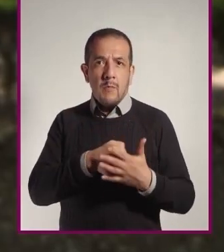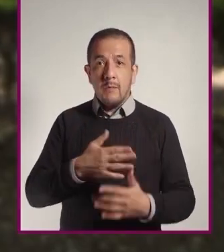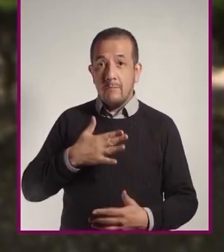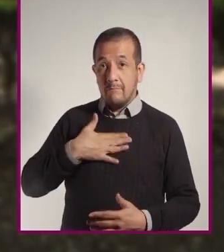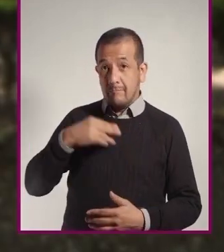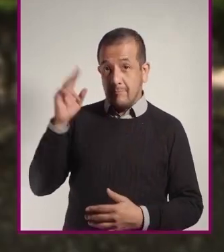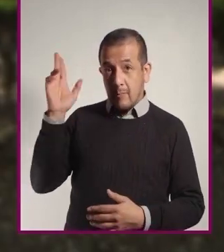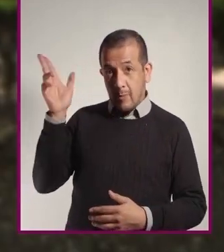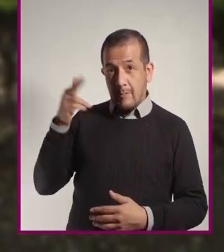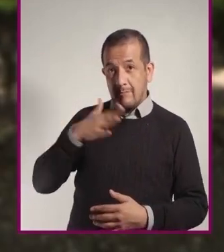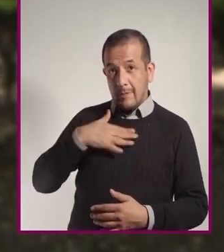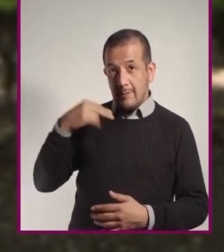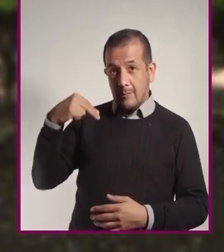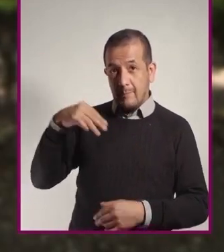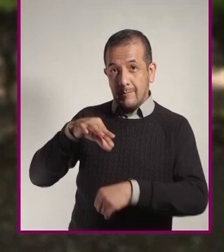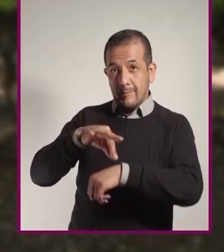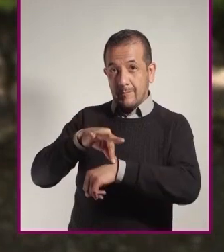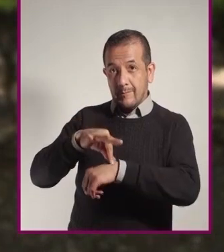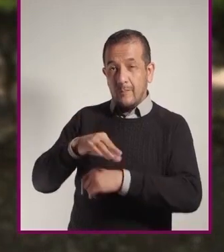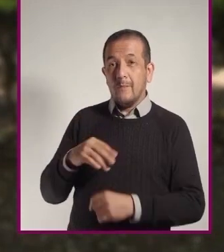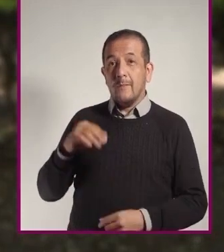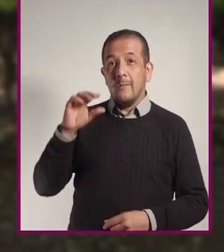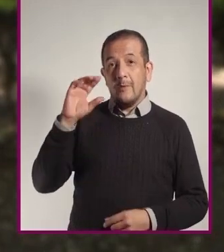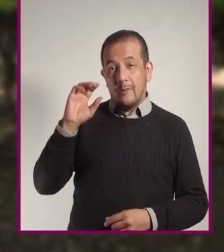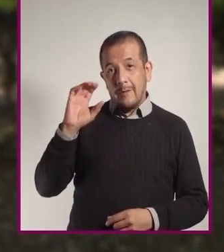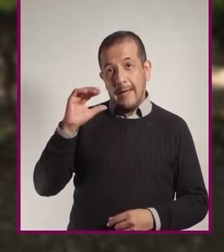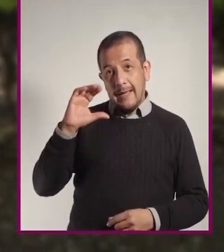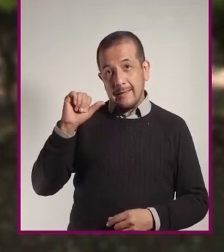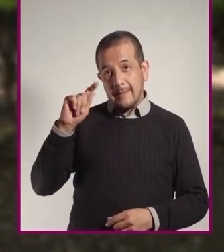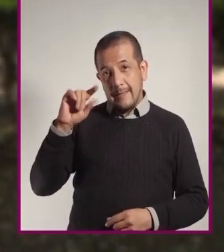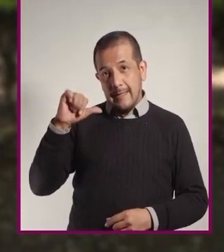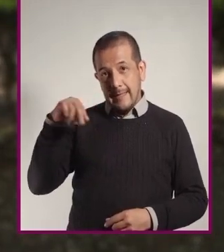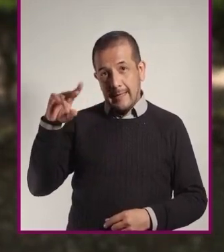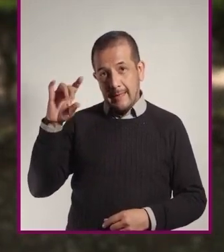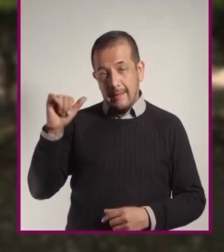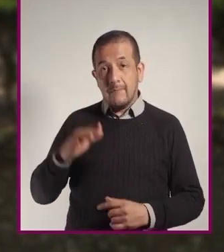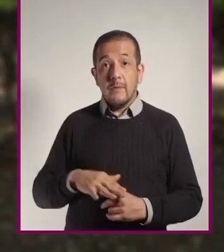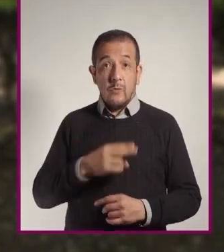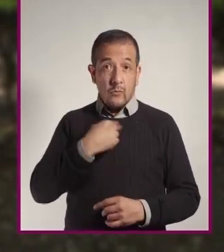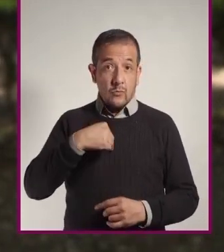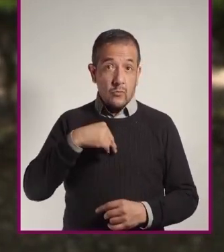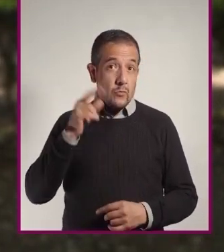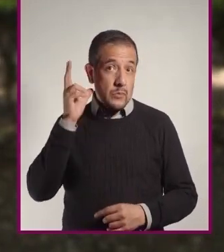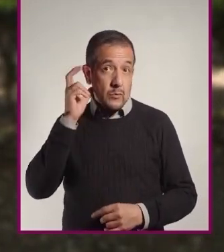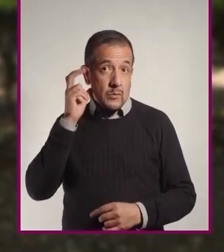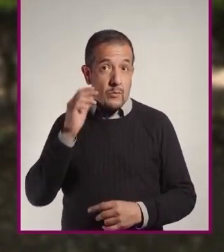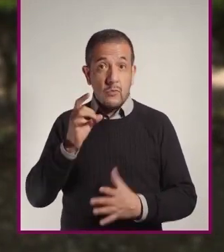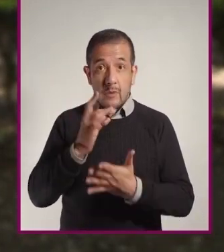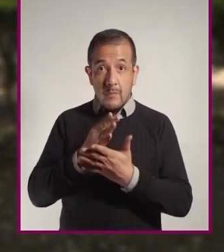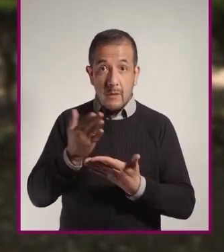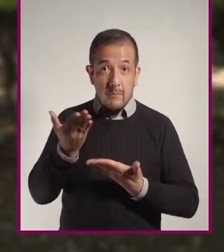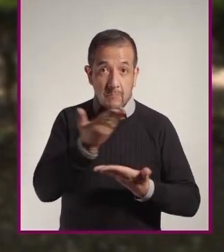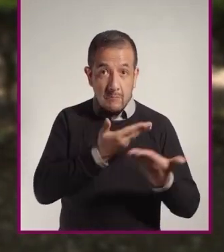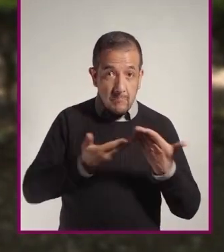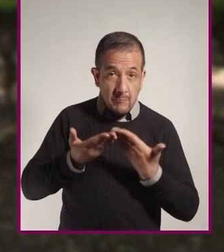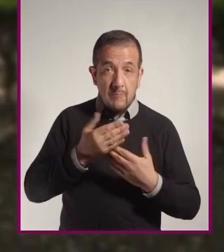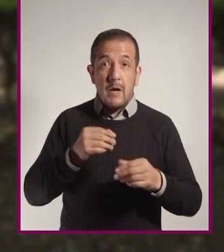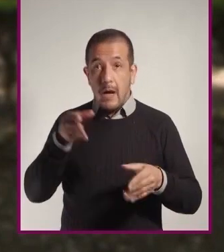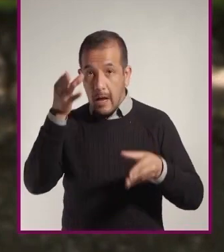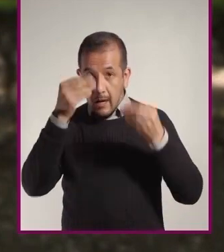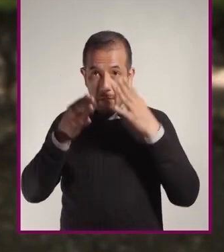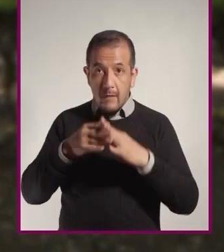Andrés Castañeda y hoy hablaremos de la salud auditiva. Nuestra audición no solo nos ayuda a aprender, a socializar, a